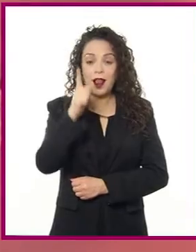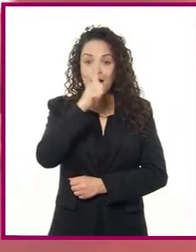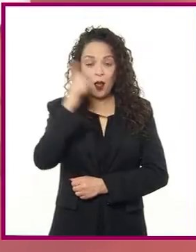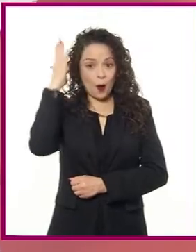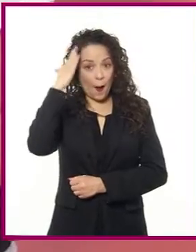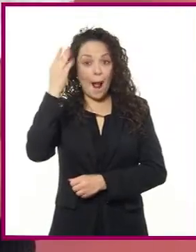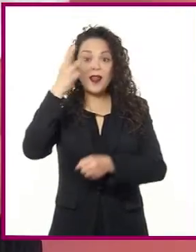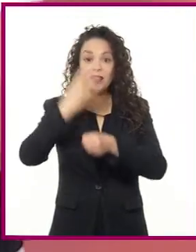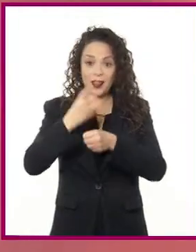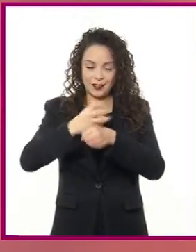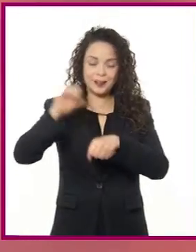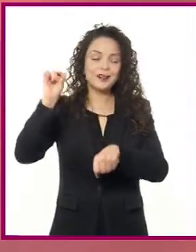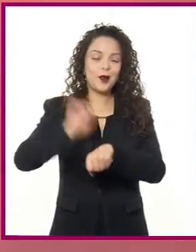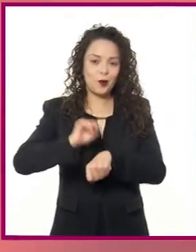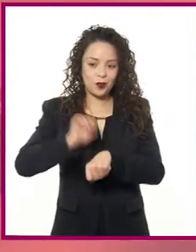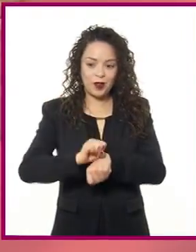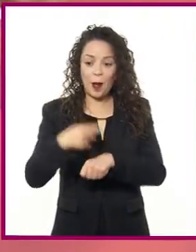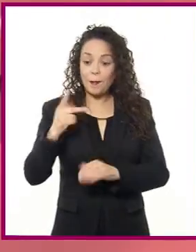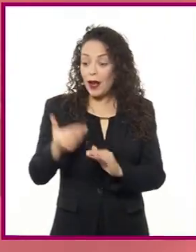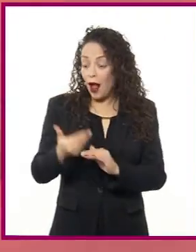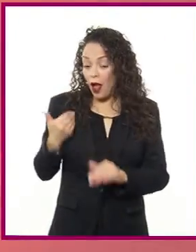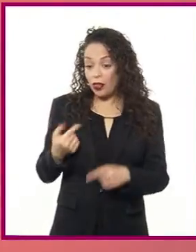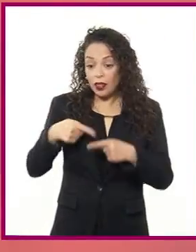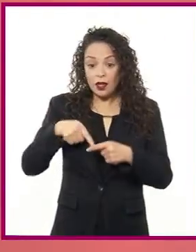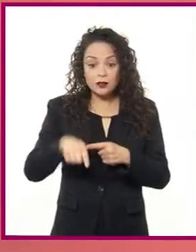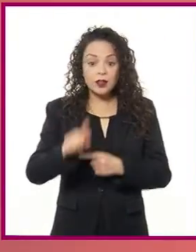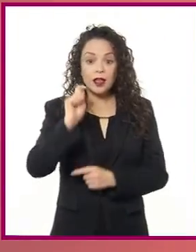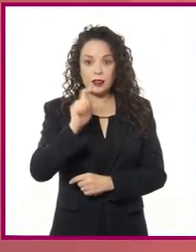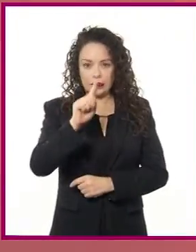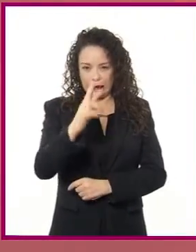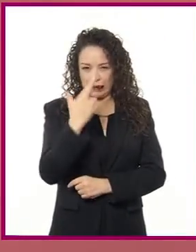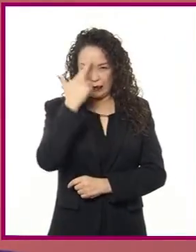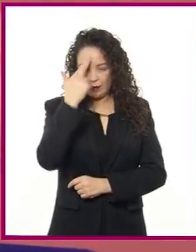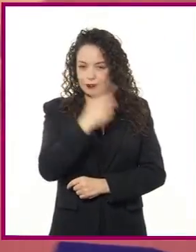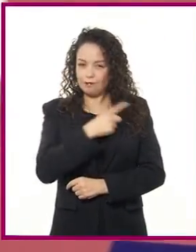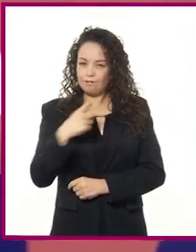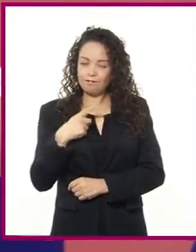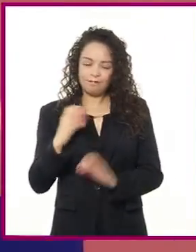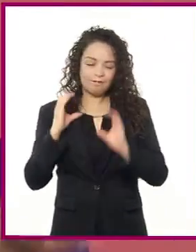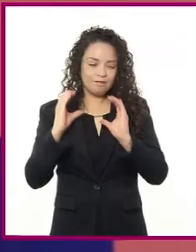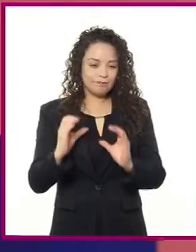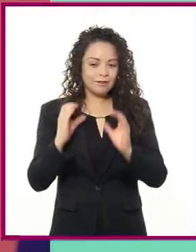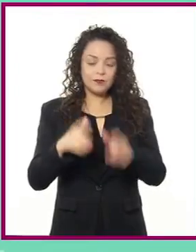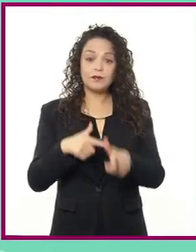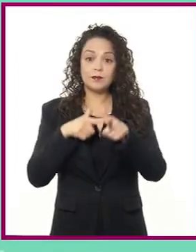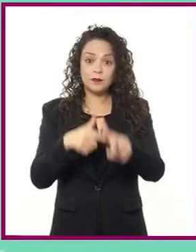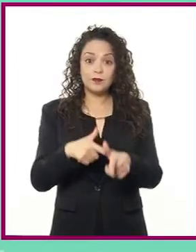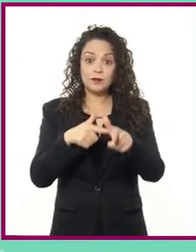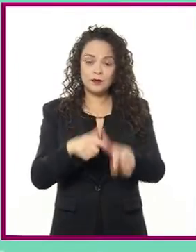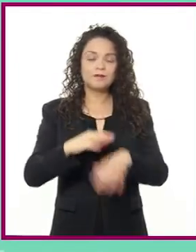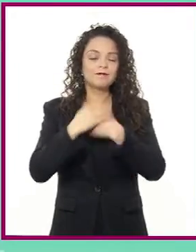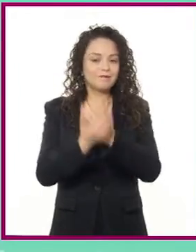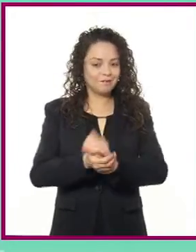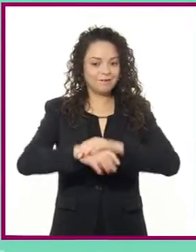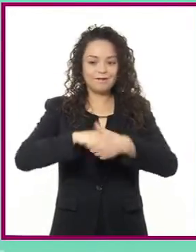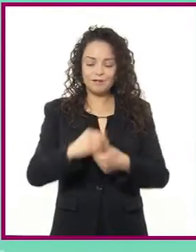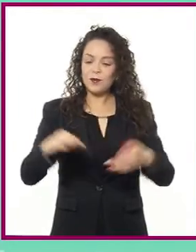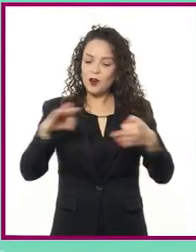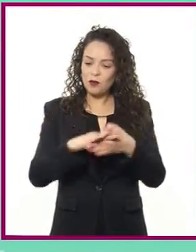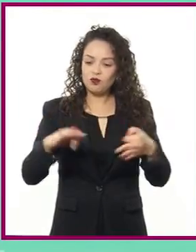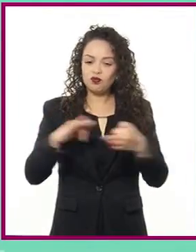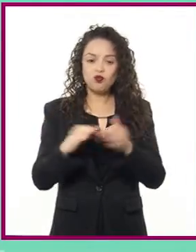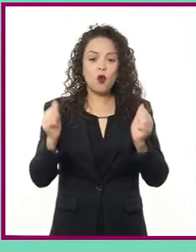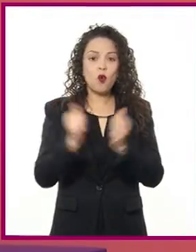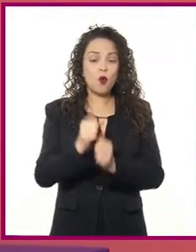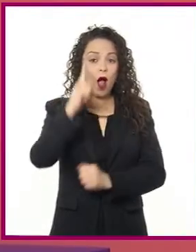de secundaria. Antes de iniciar, les recuerdo que debemos seguir cuidándonos, lavando frecuentemente nuestras manos con agua y